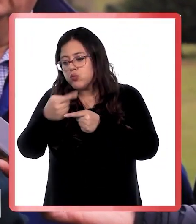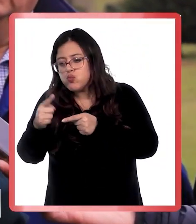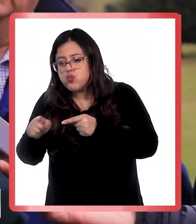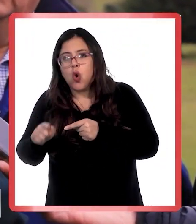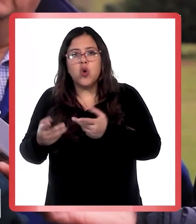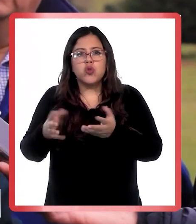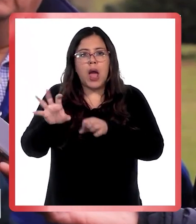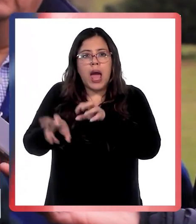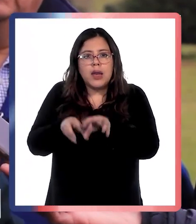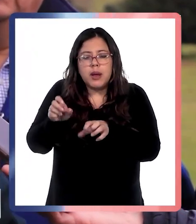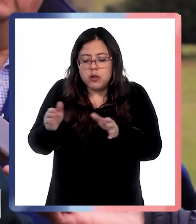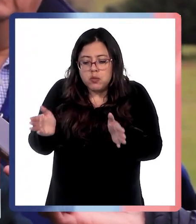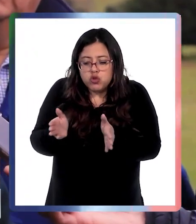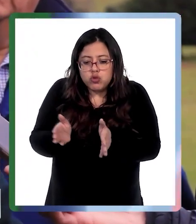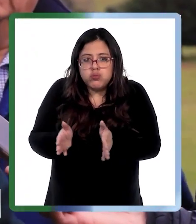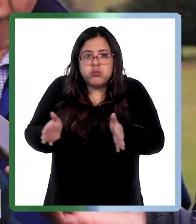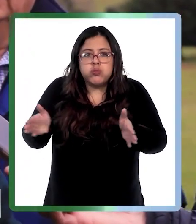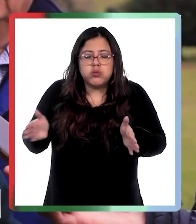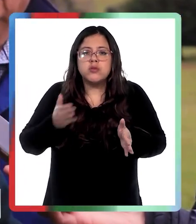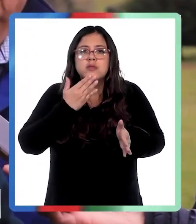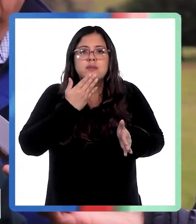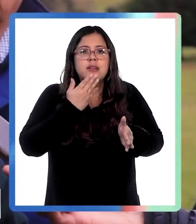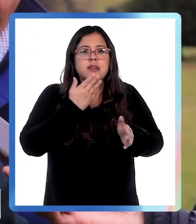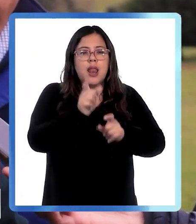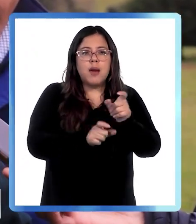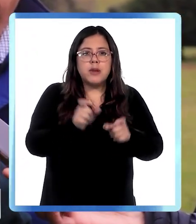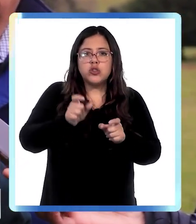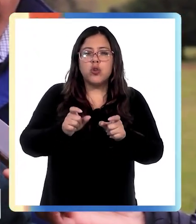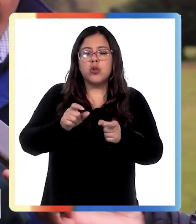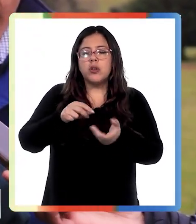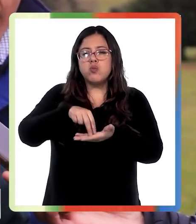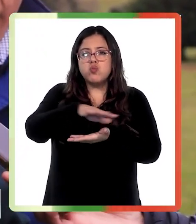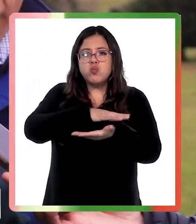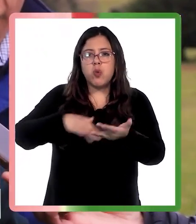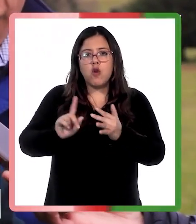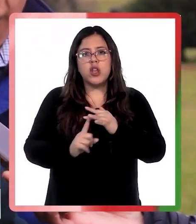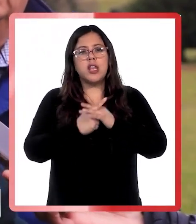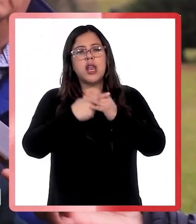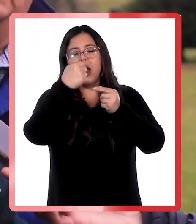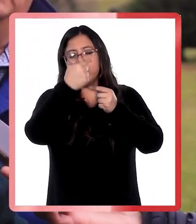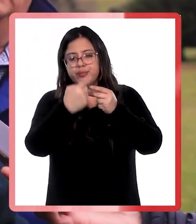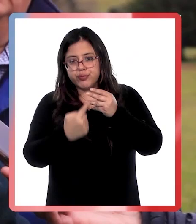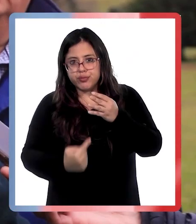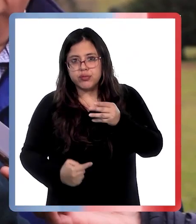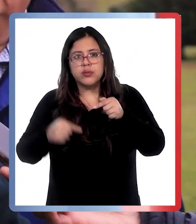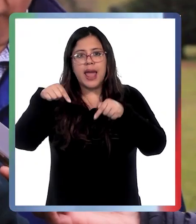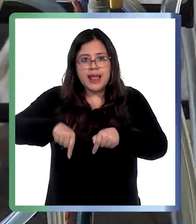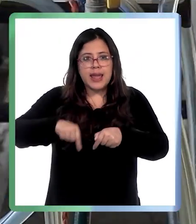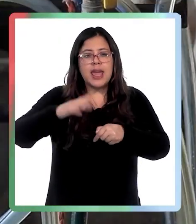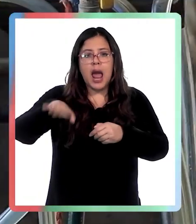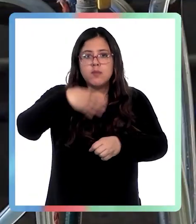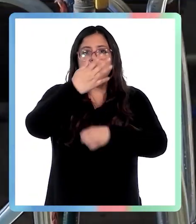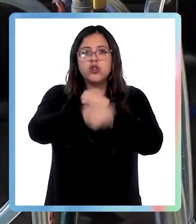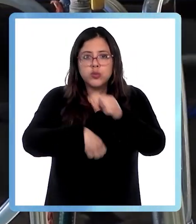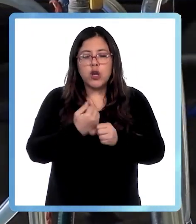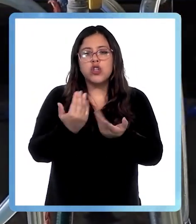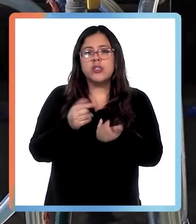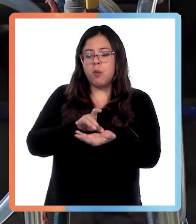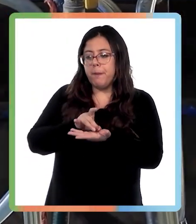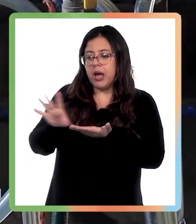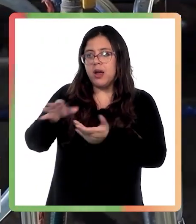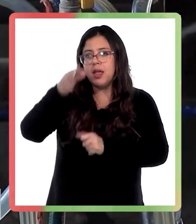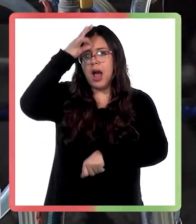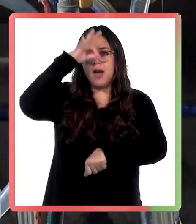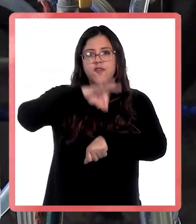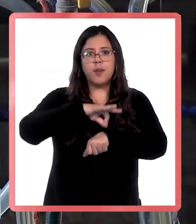e indígena de los pequeños productores de nuestr pueblos originarios y por eso que la misión Ahora de aquí hasta el próximo año es dejar al país libre